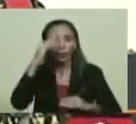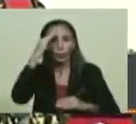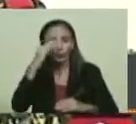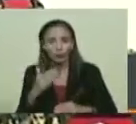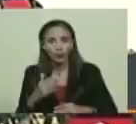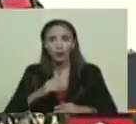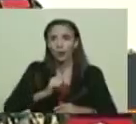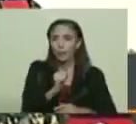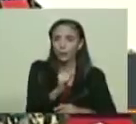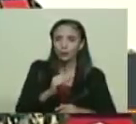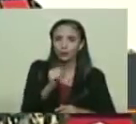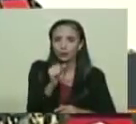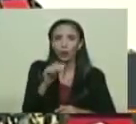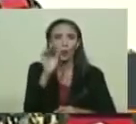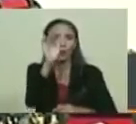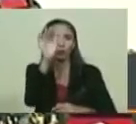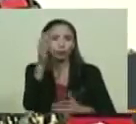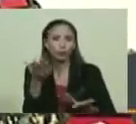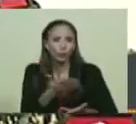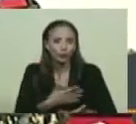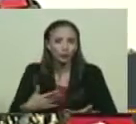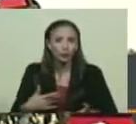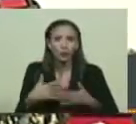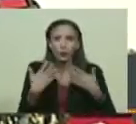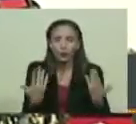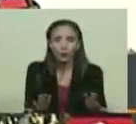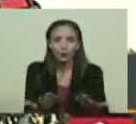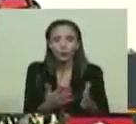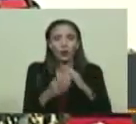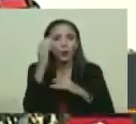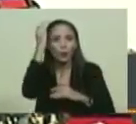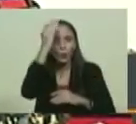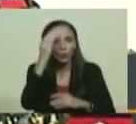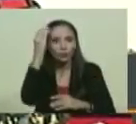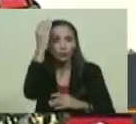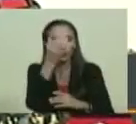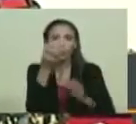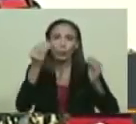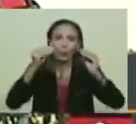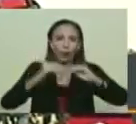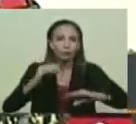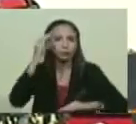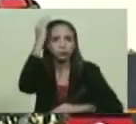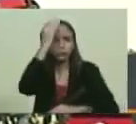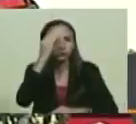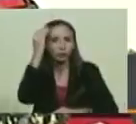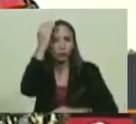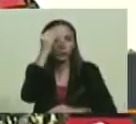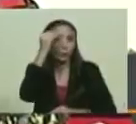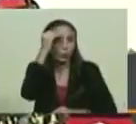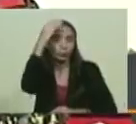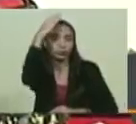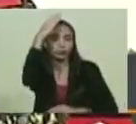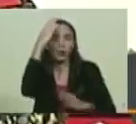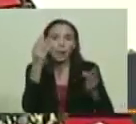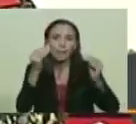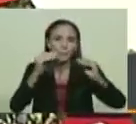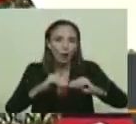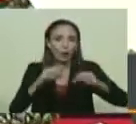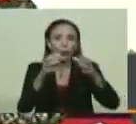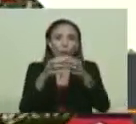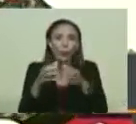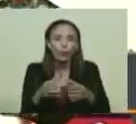policiales del futuro es la capacidad de construir fuerzas de acción especiales, brigadas de